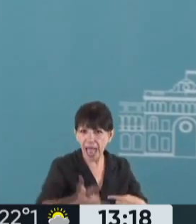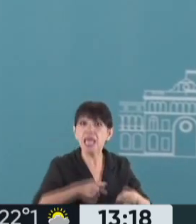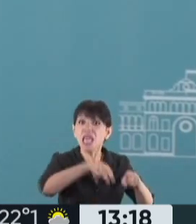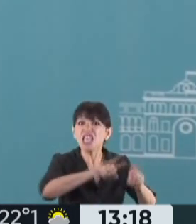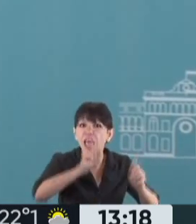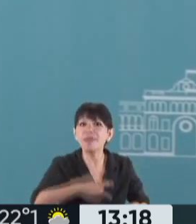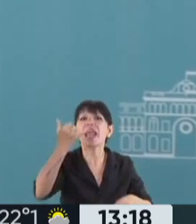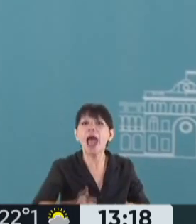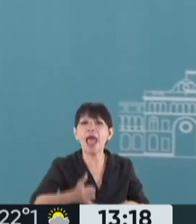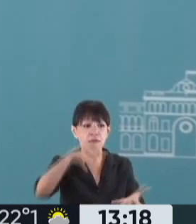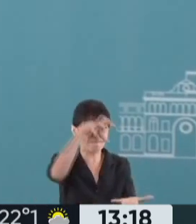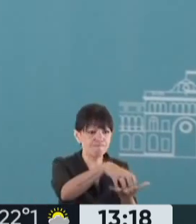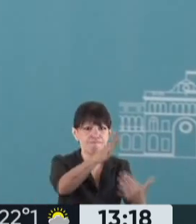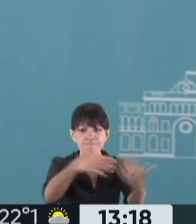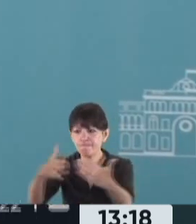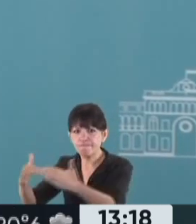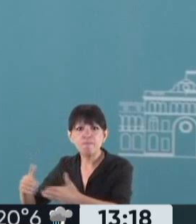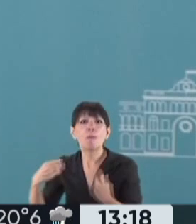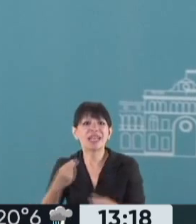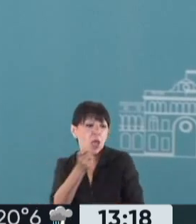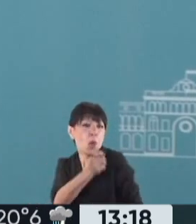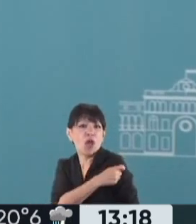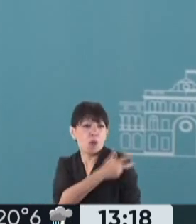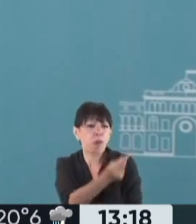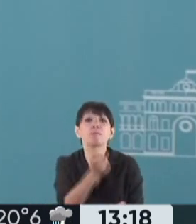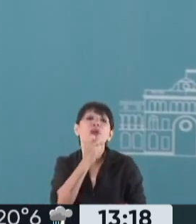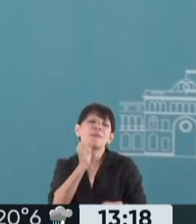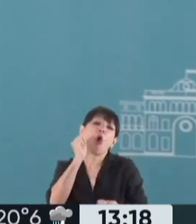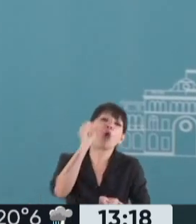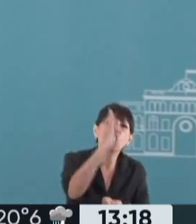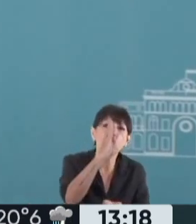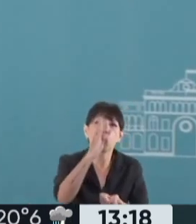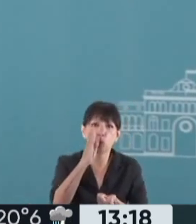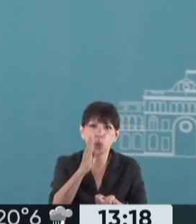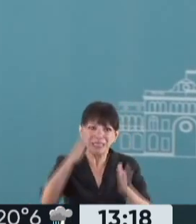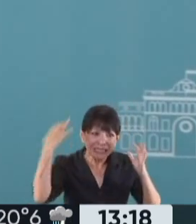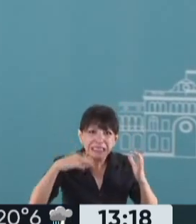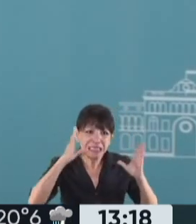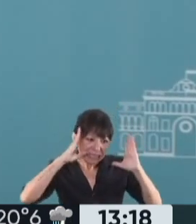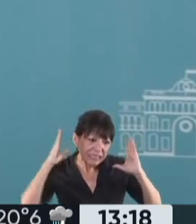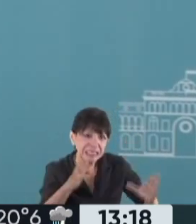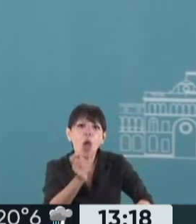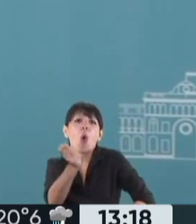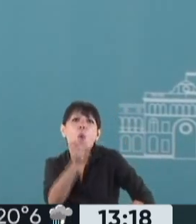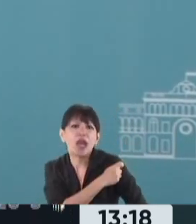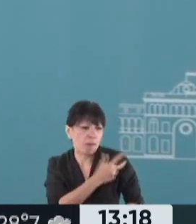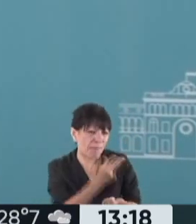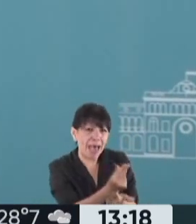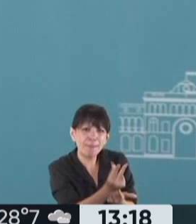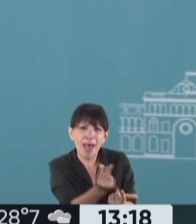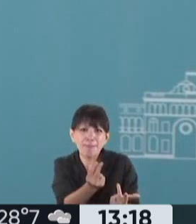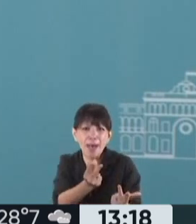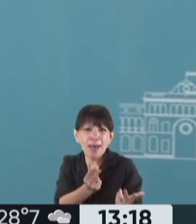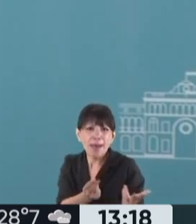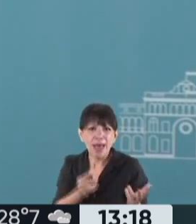pusieron cada uno de sus lugares, de sus clubes, de sus comedores, de sus barrios como centros de vacunación para que la población